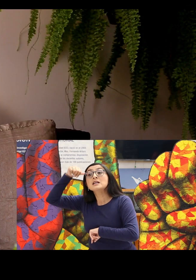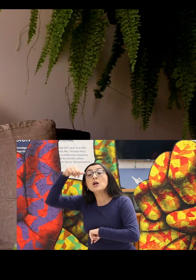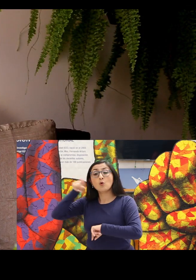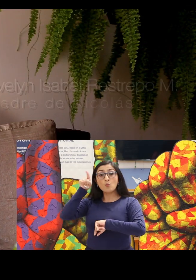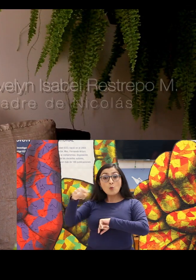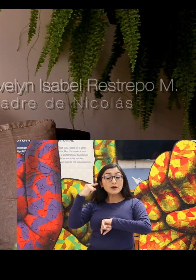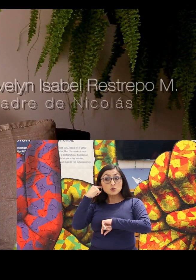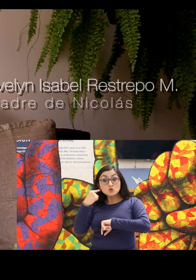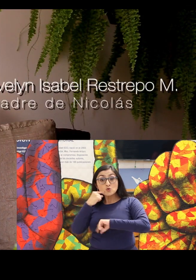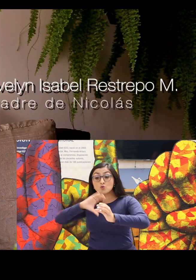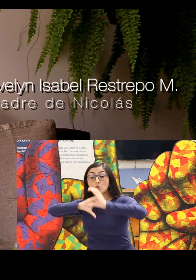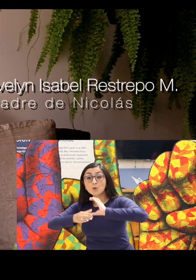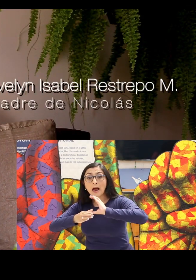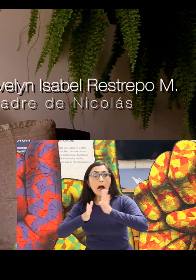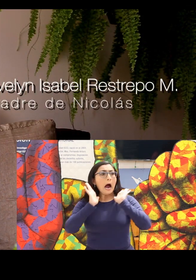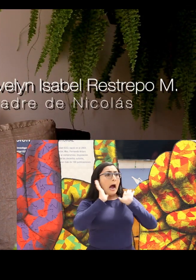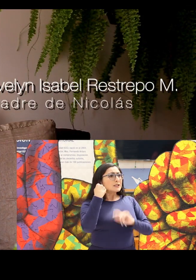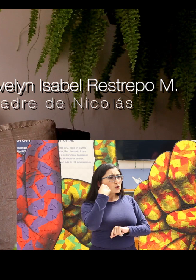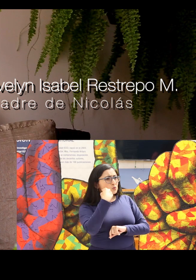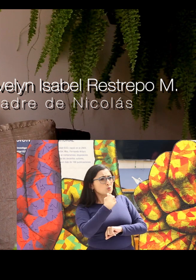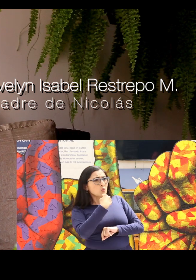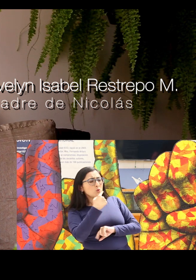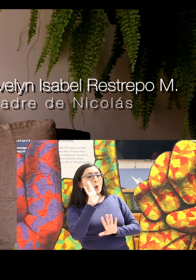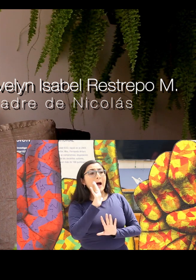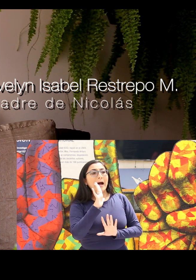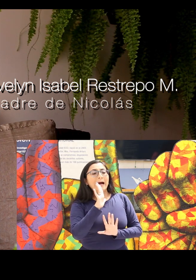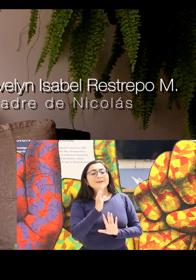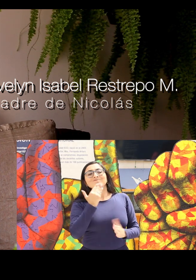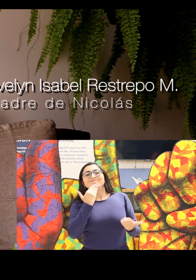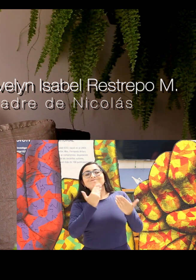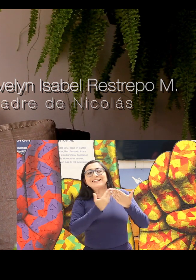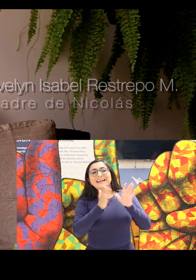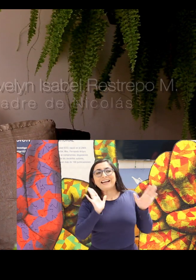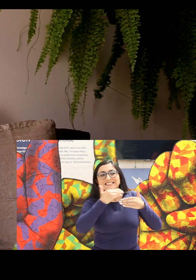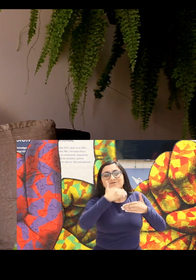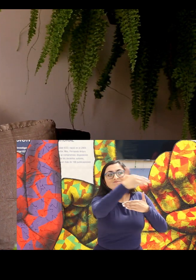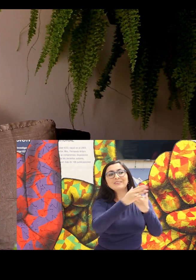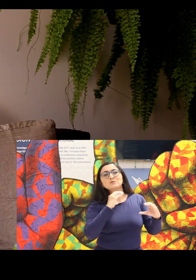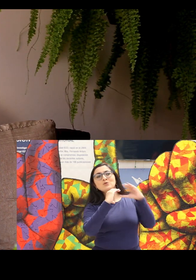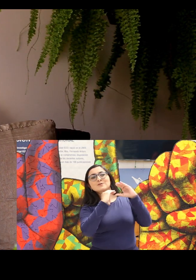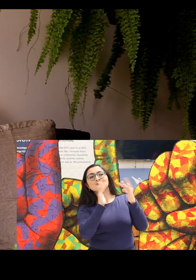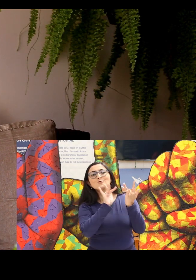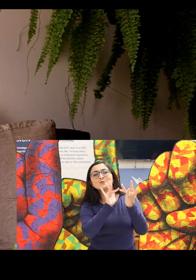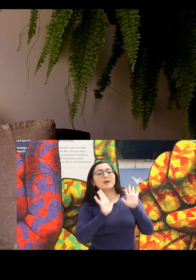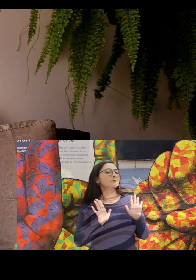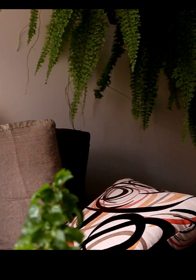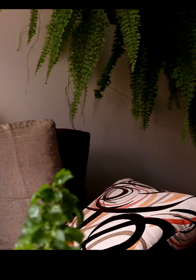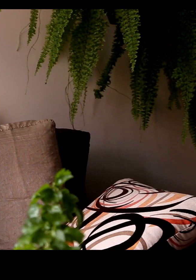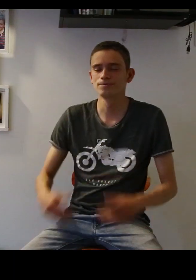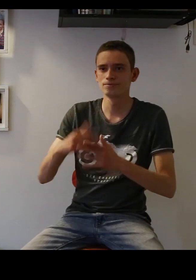comunicarse con él porque él es sordo, le dice, ah, bueno, ok, nos comunicaremos entonces con él después y ahí todo para.